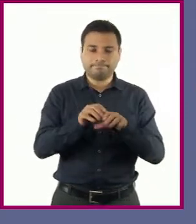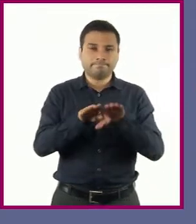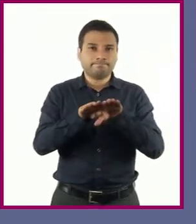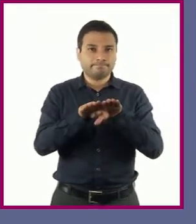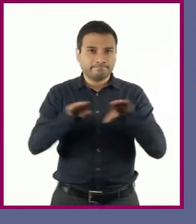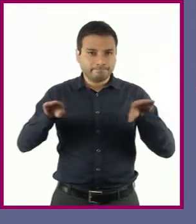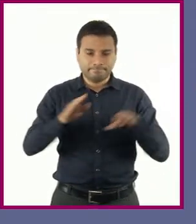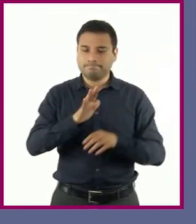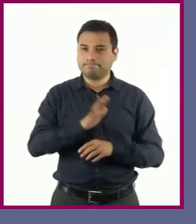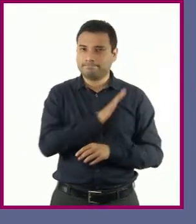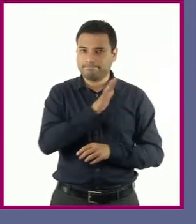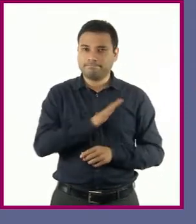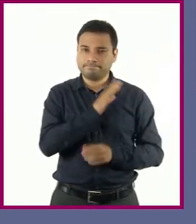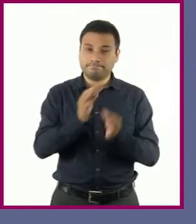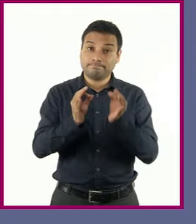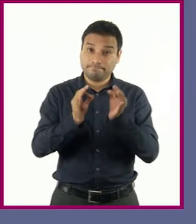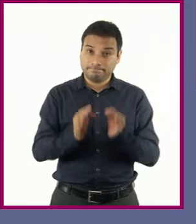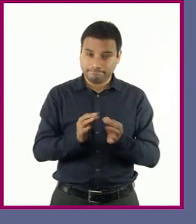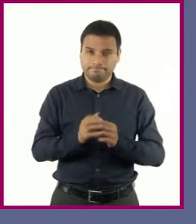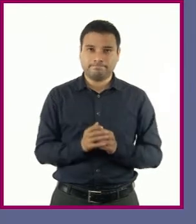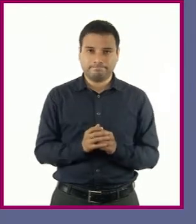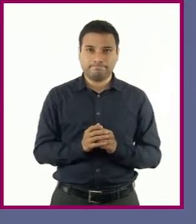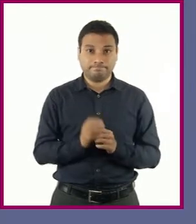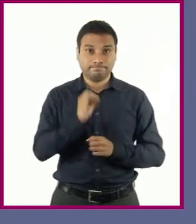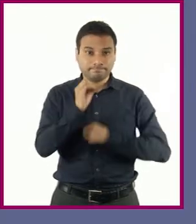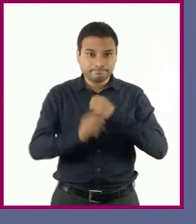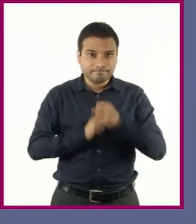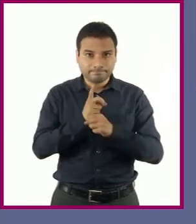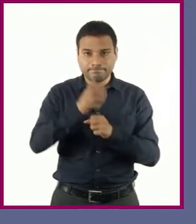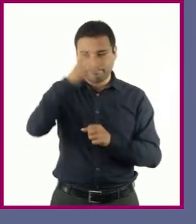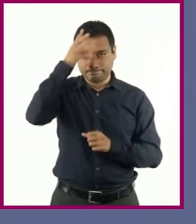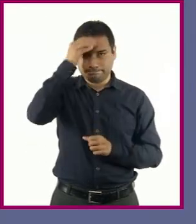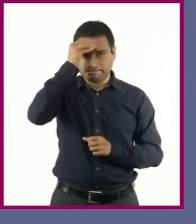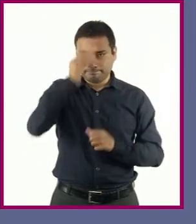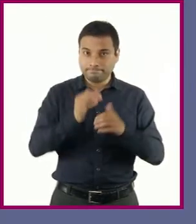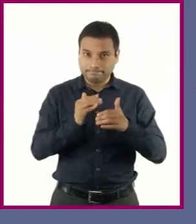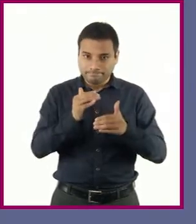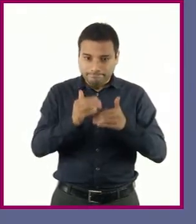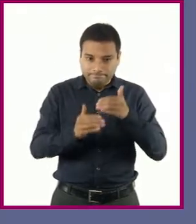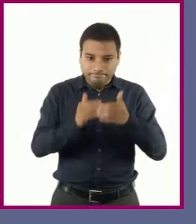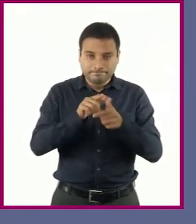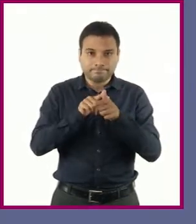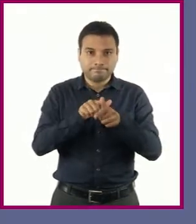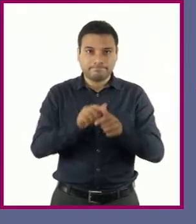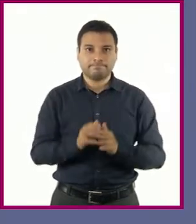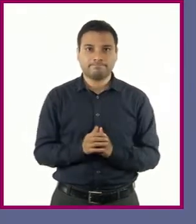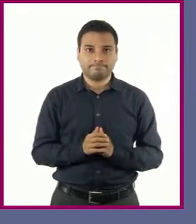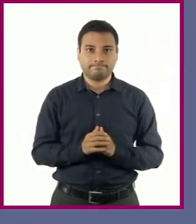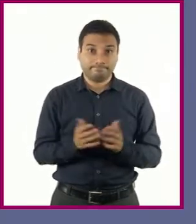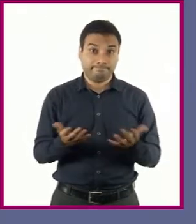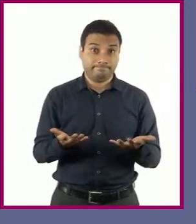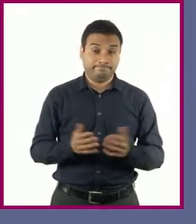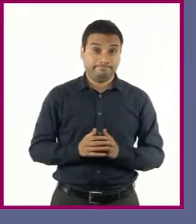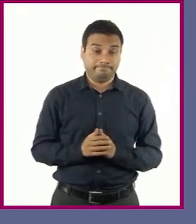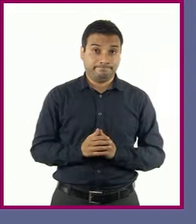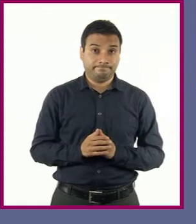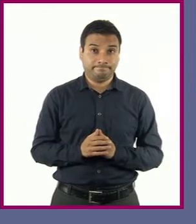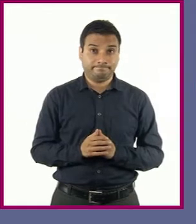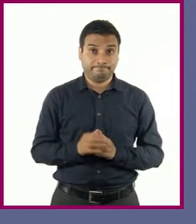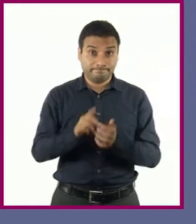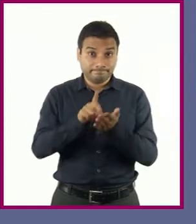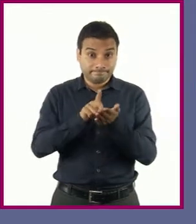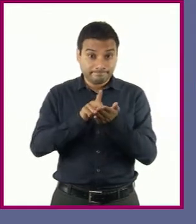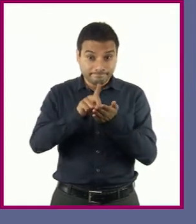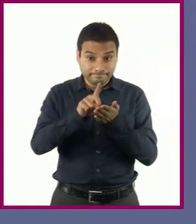de calidad, y promover oportunidades de aprendizaje durante toda la vida. Si bien es cierto que garantizar el derecho a